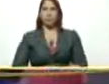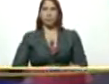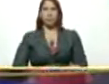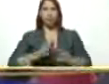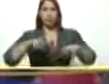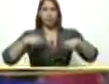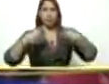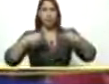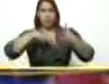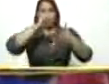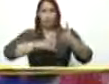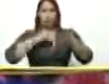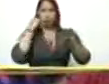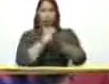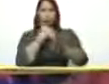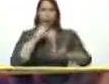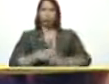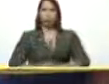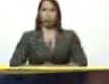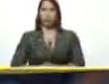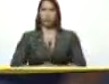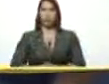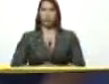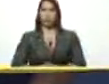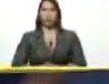Nuevos contratos colectivos